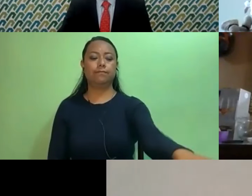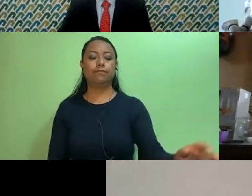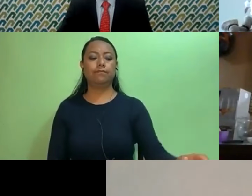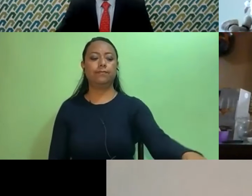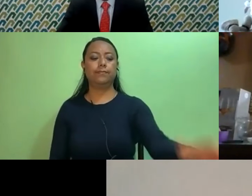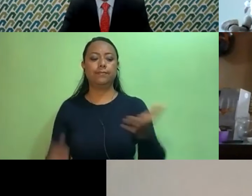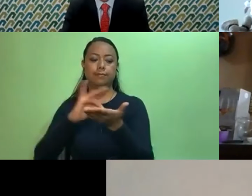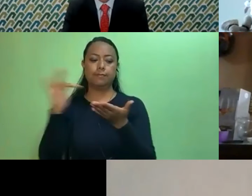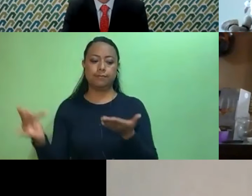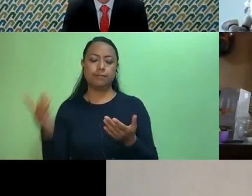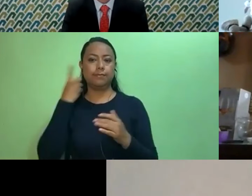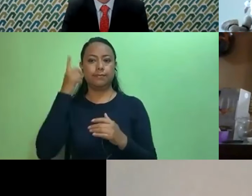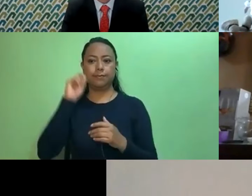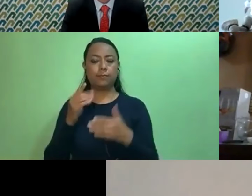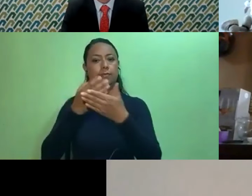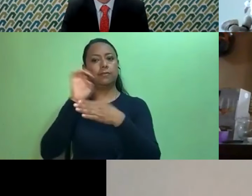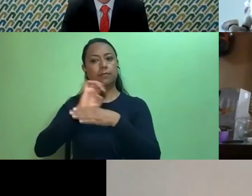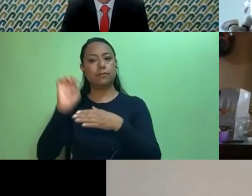ese sentido, damos...